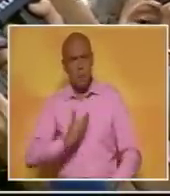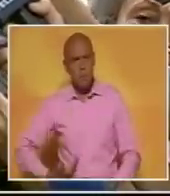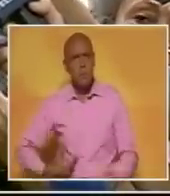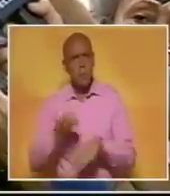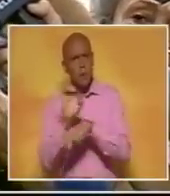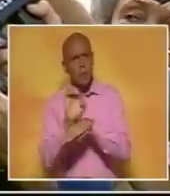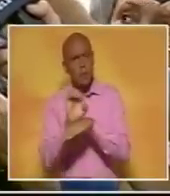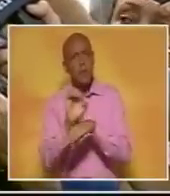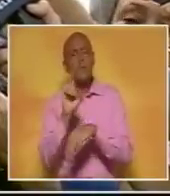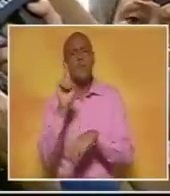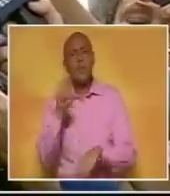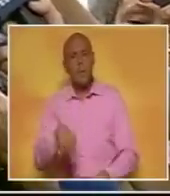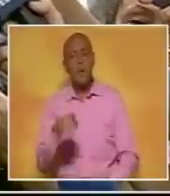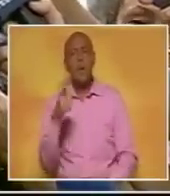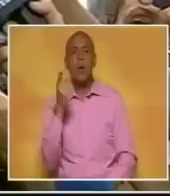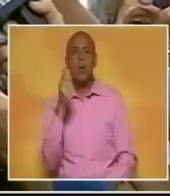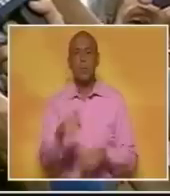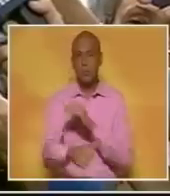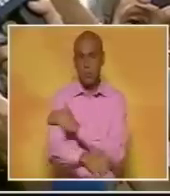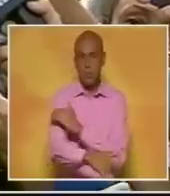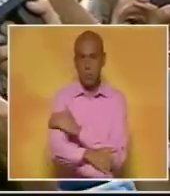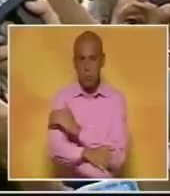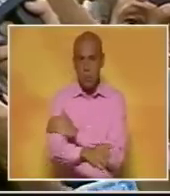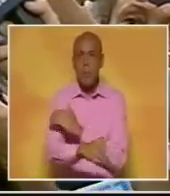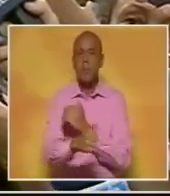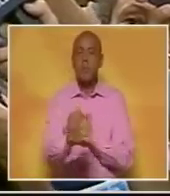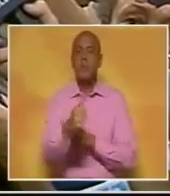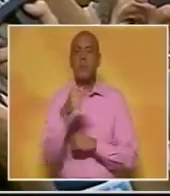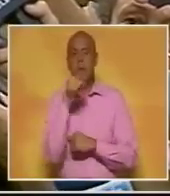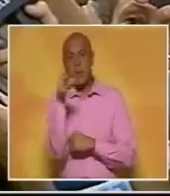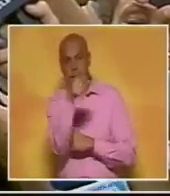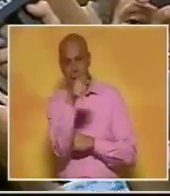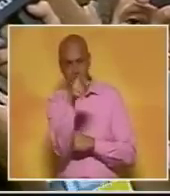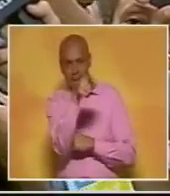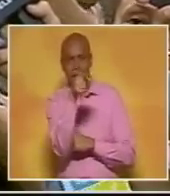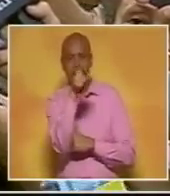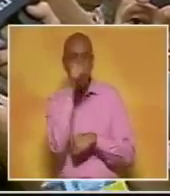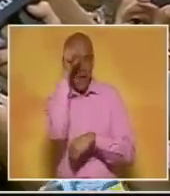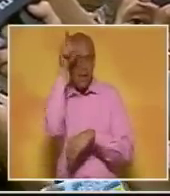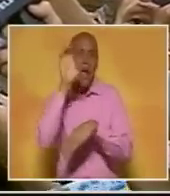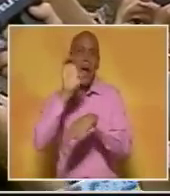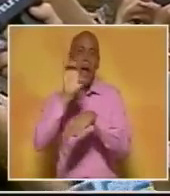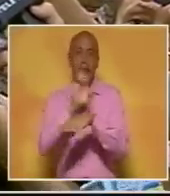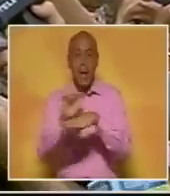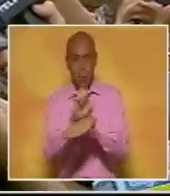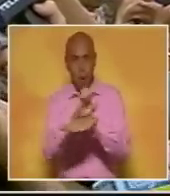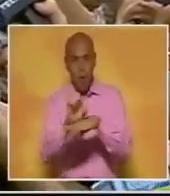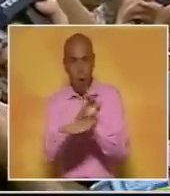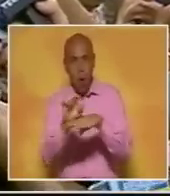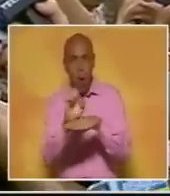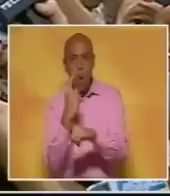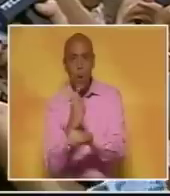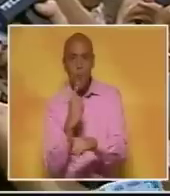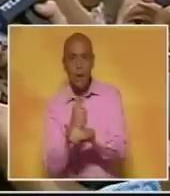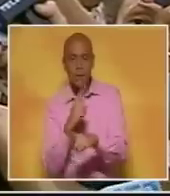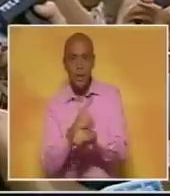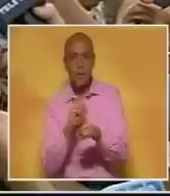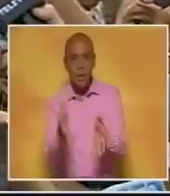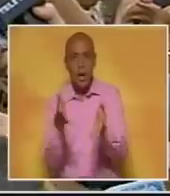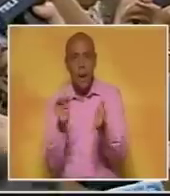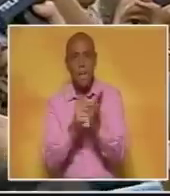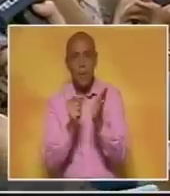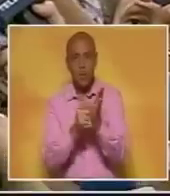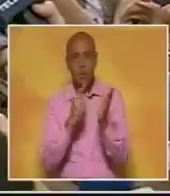por ejemplo, Guillermo Lazo, opositor, por cierto, a Lenín, que compitió con él en Ecuador por la presidencia, se comunicó